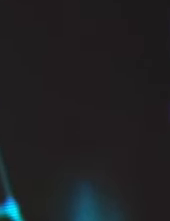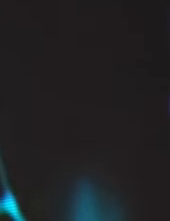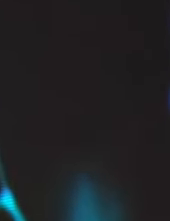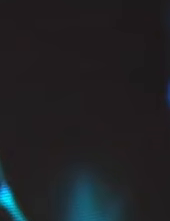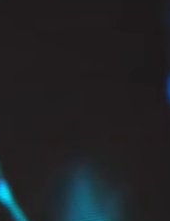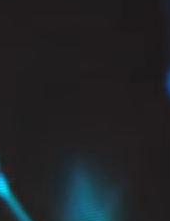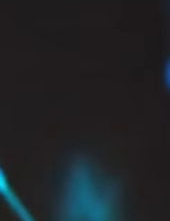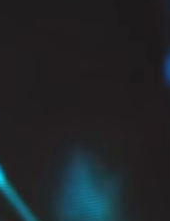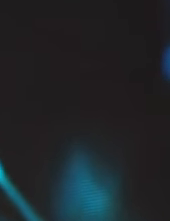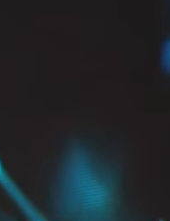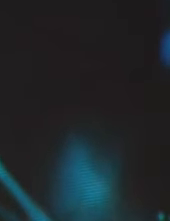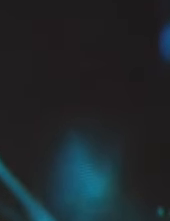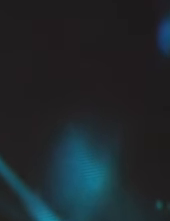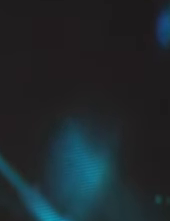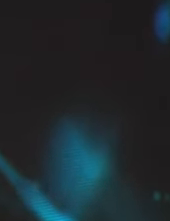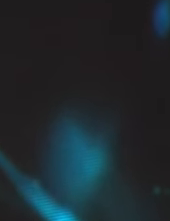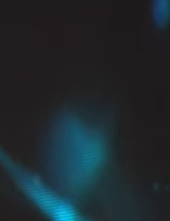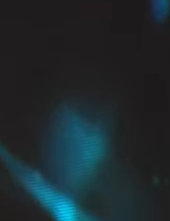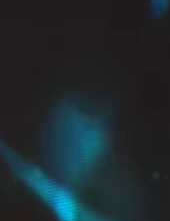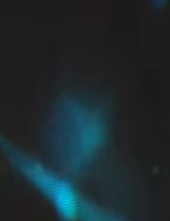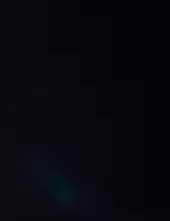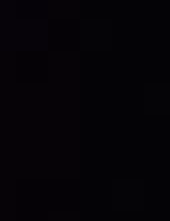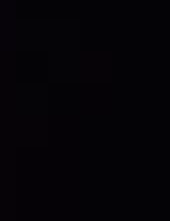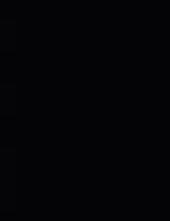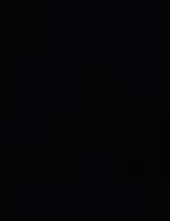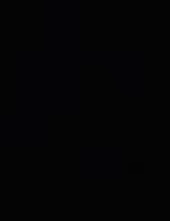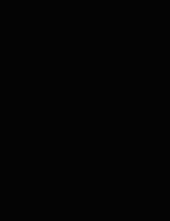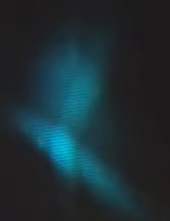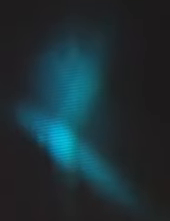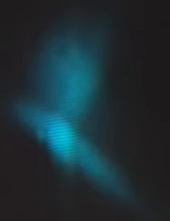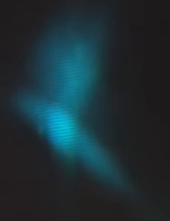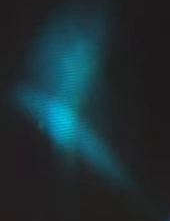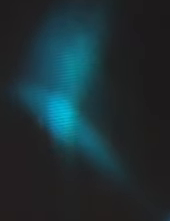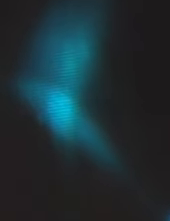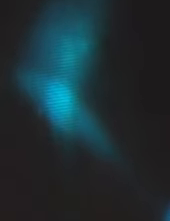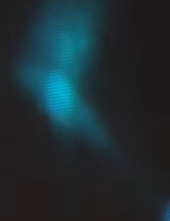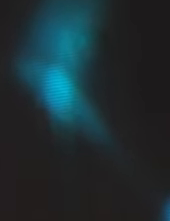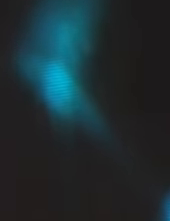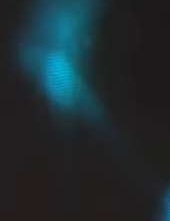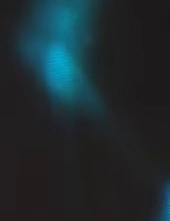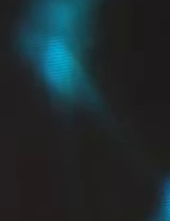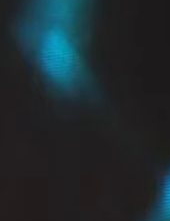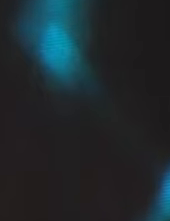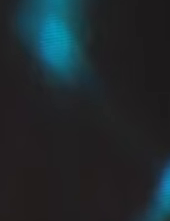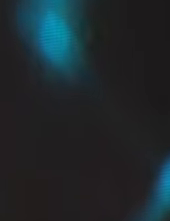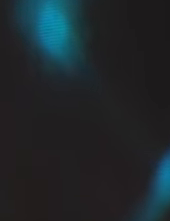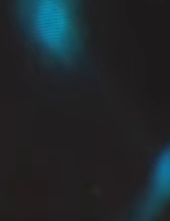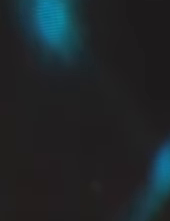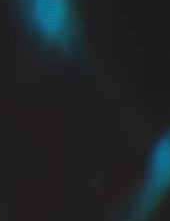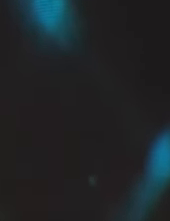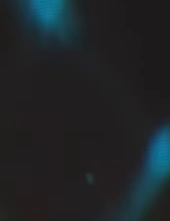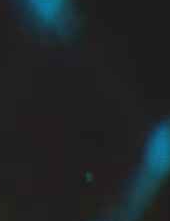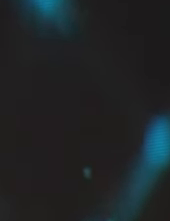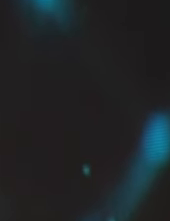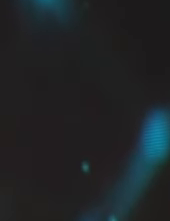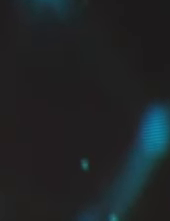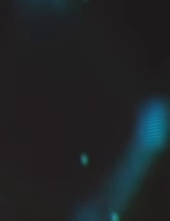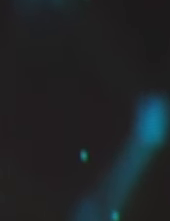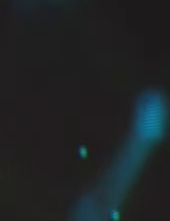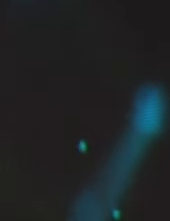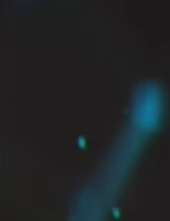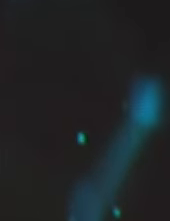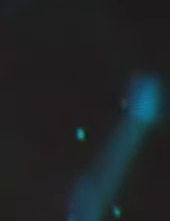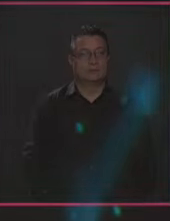continuación es el ceo como decía de genosur una empresa con vasta experiencia en el tema genómico y que trae varias novedades con ustedes